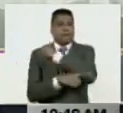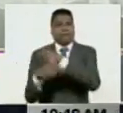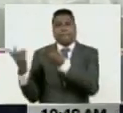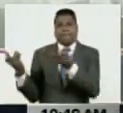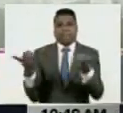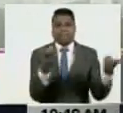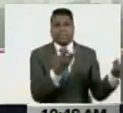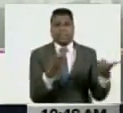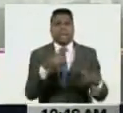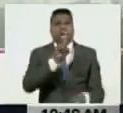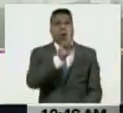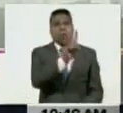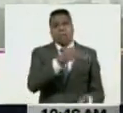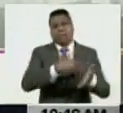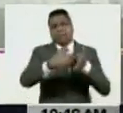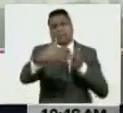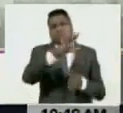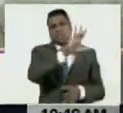visitados